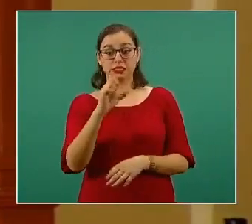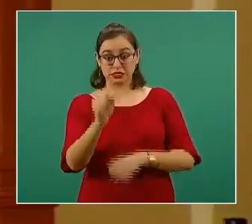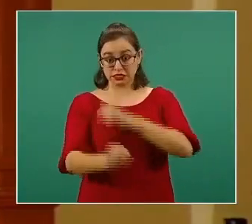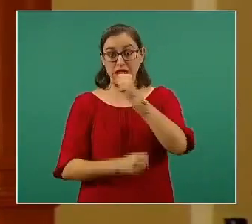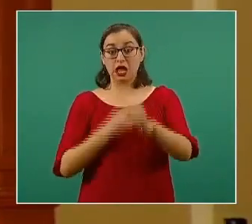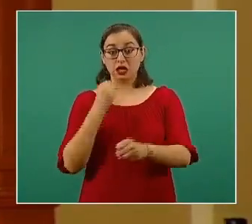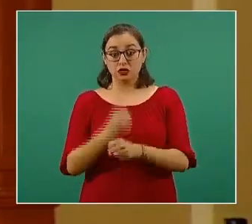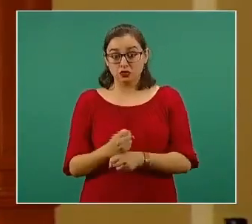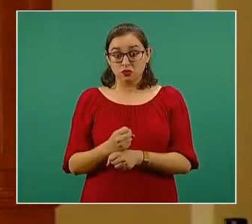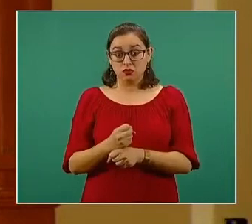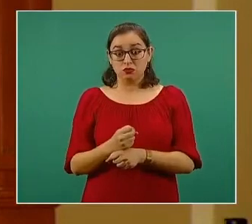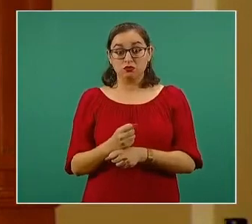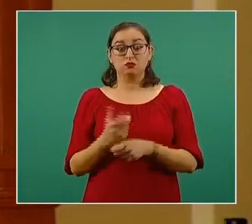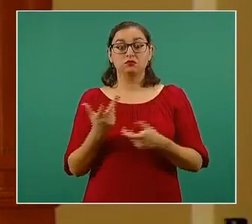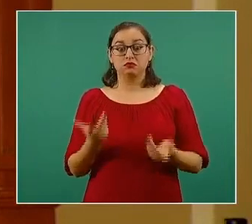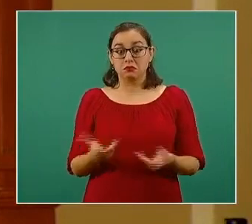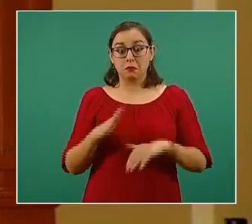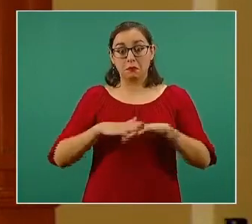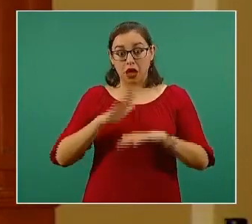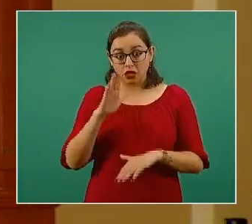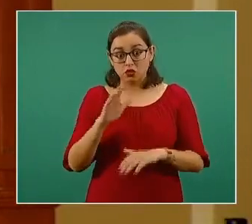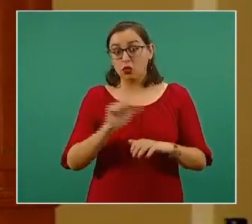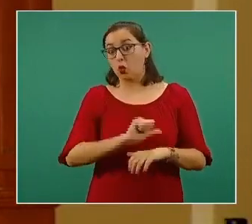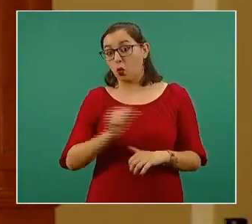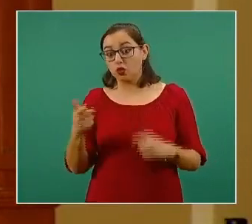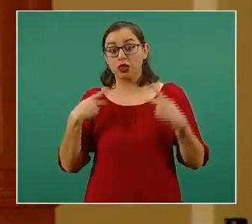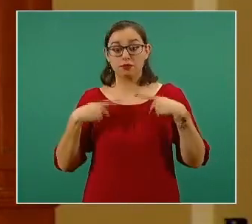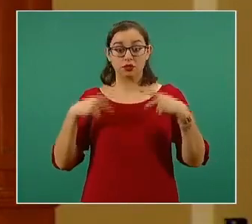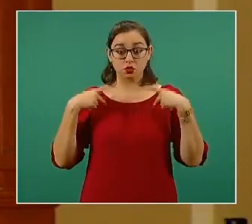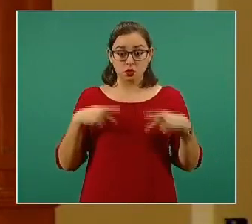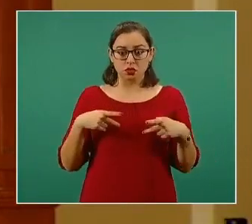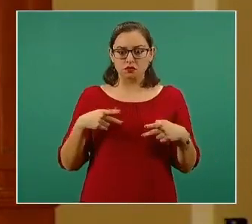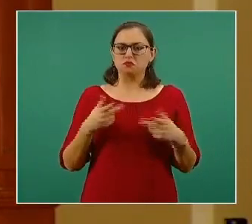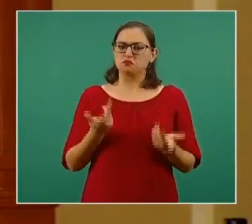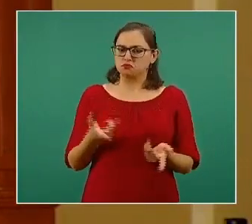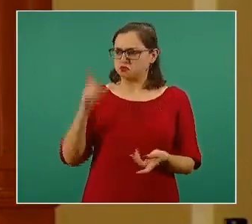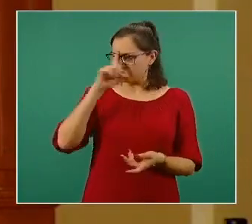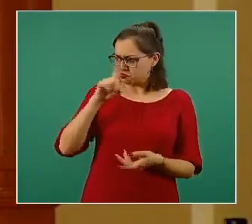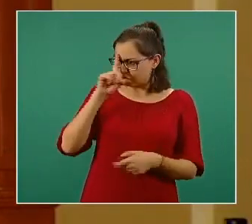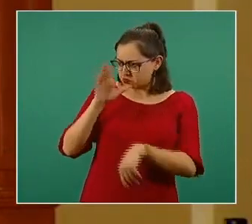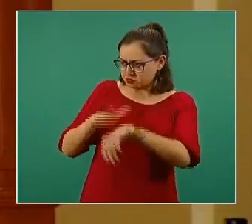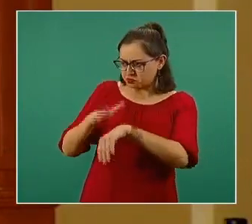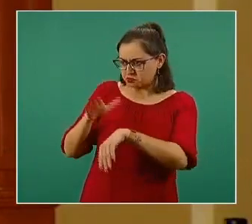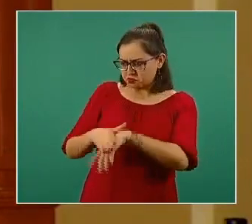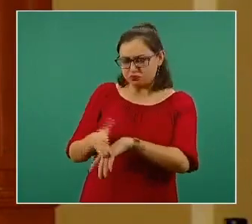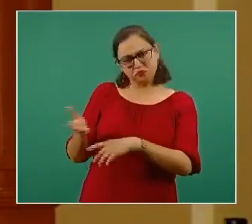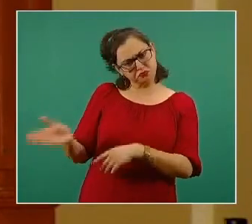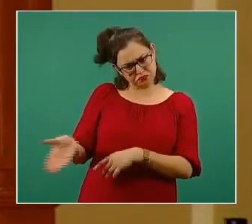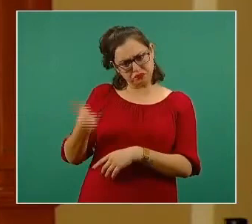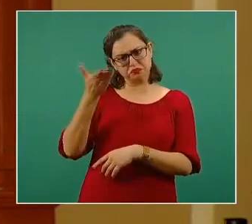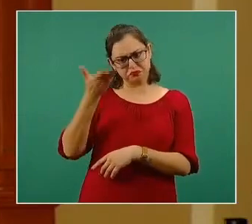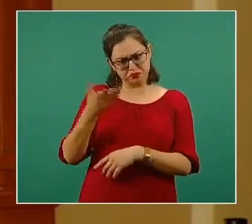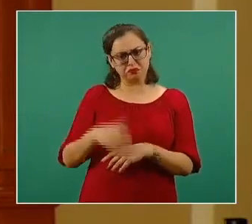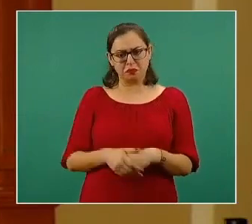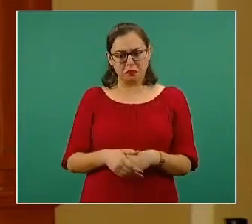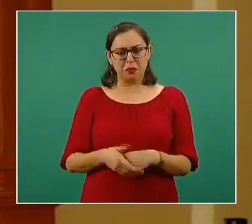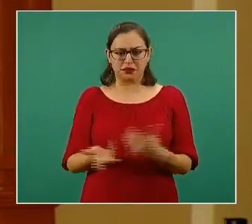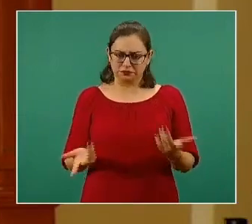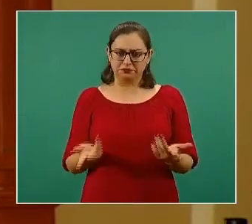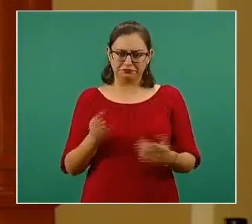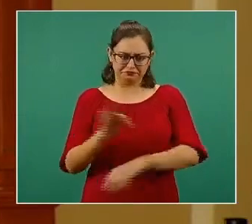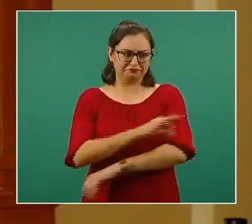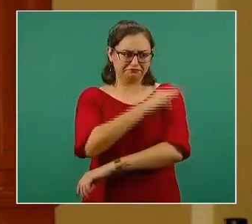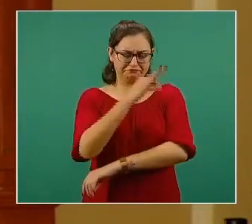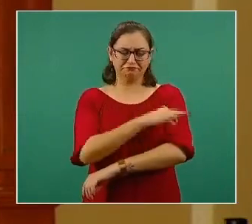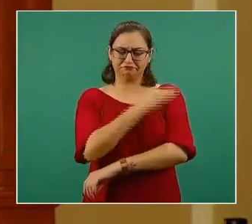de edad o más, o conoce a una persona en esta situación, recomiéndele o tome usted esta recomendación, acérquense a